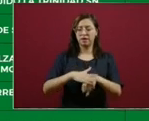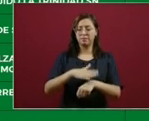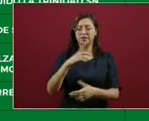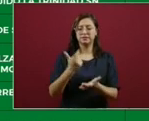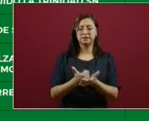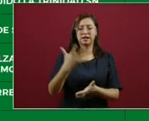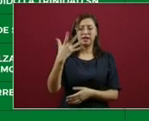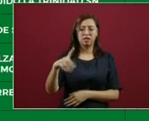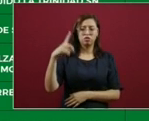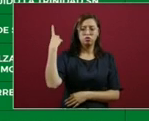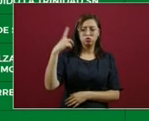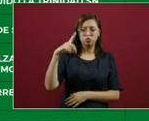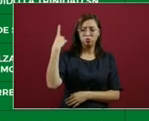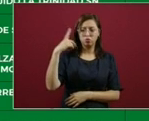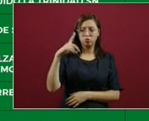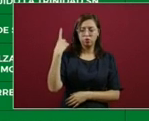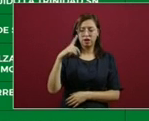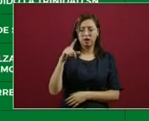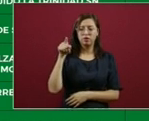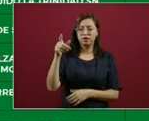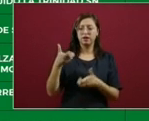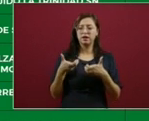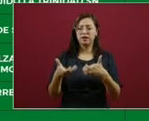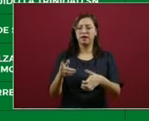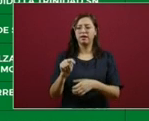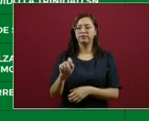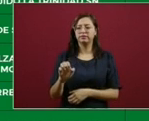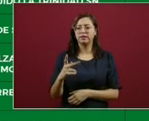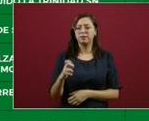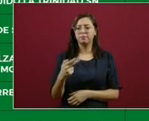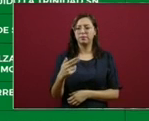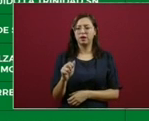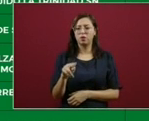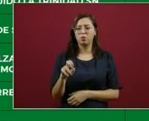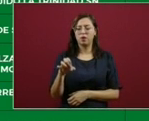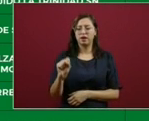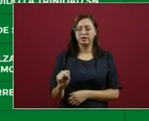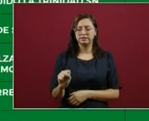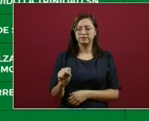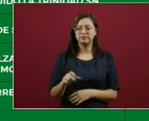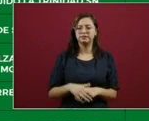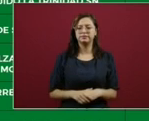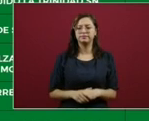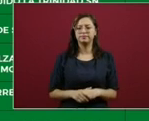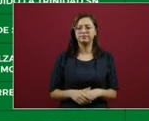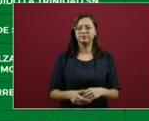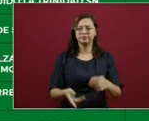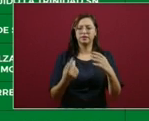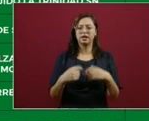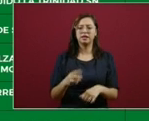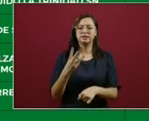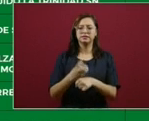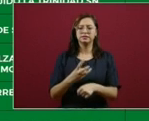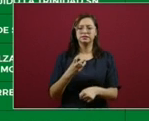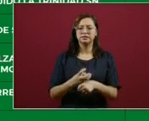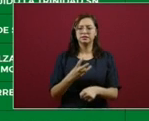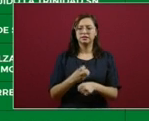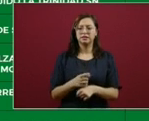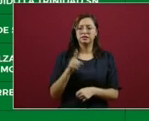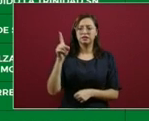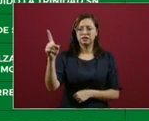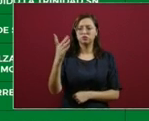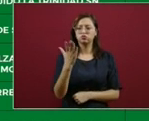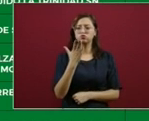igual, carretera Guanaceví, Tepehuanes, la señora María Teresa Ayala Alemán. El tercero es en Rayón,